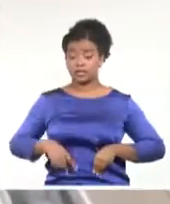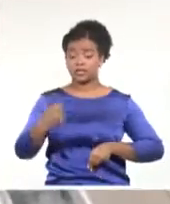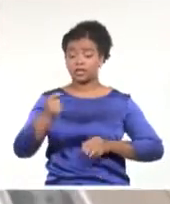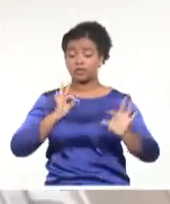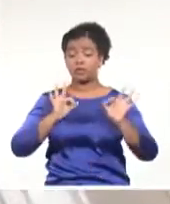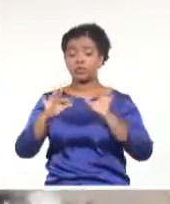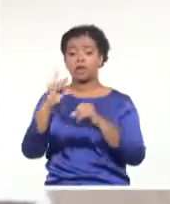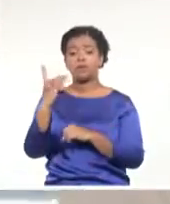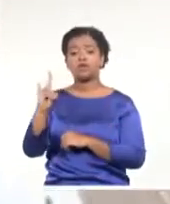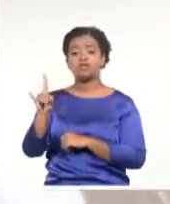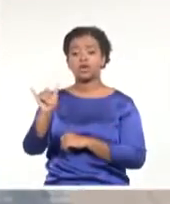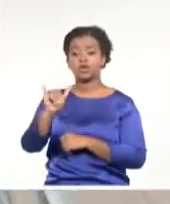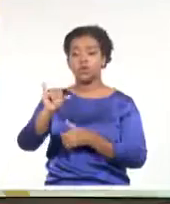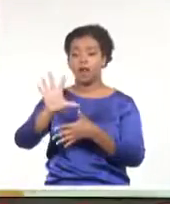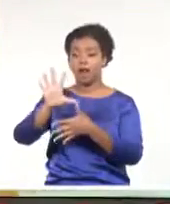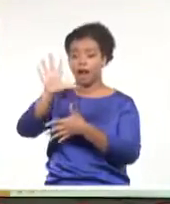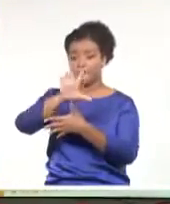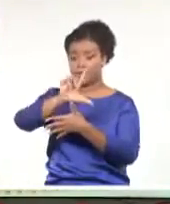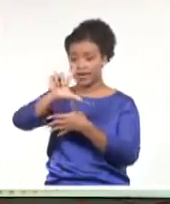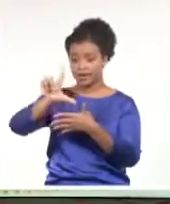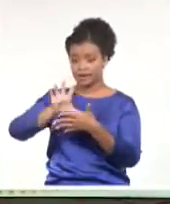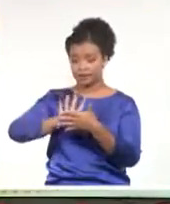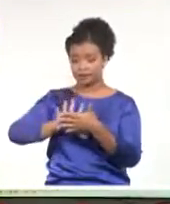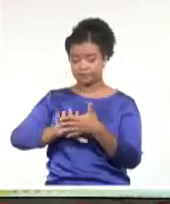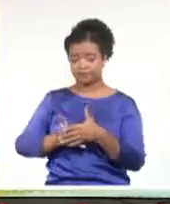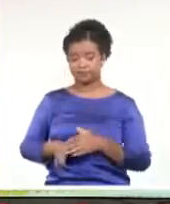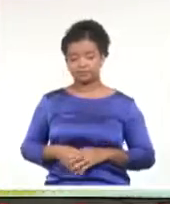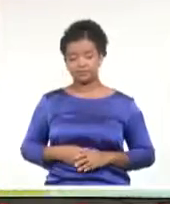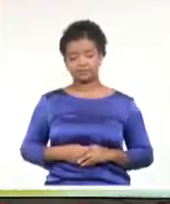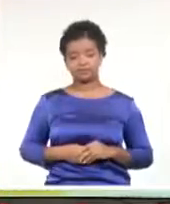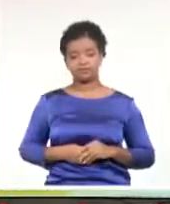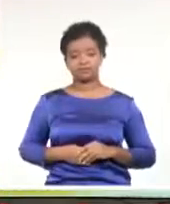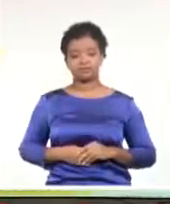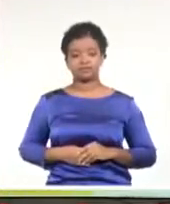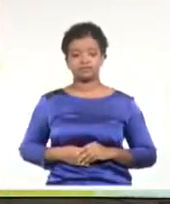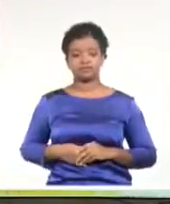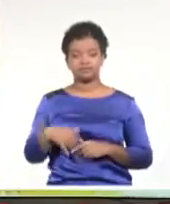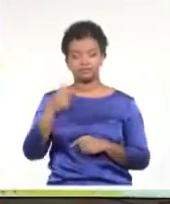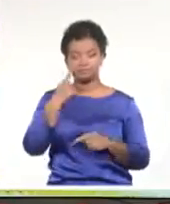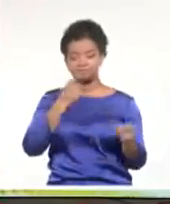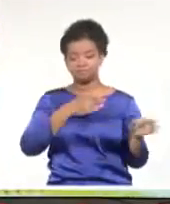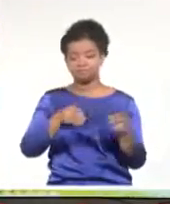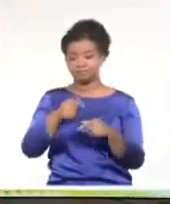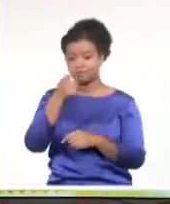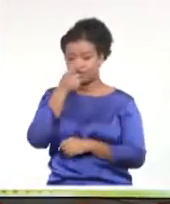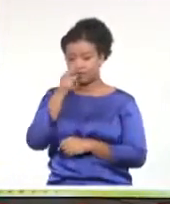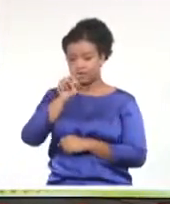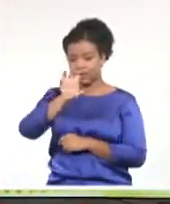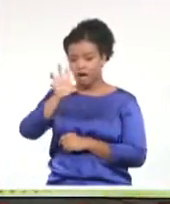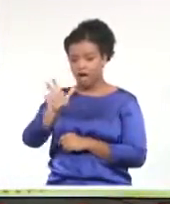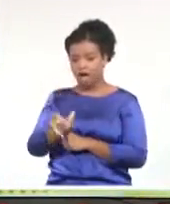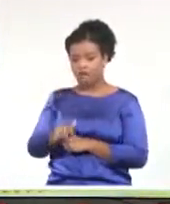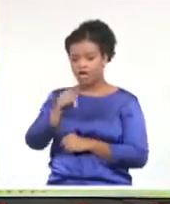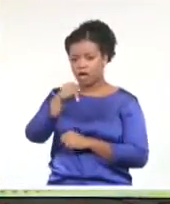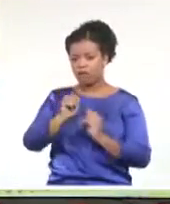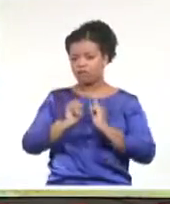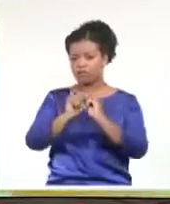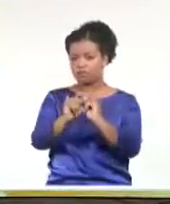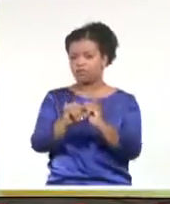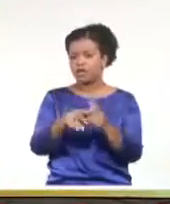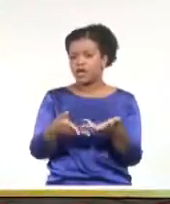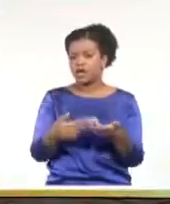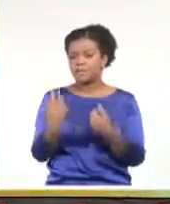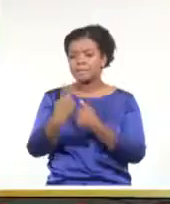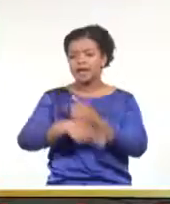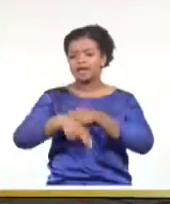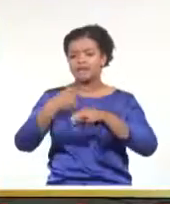y de América Latina, acotó. Y en el continente africano hoy trasciende que Uganda cerrará a